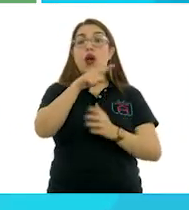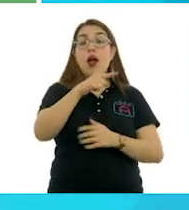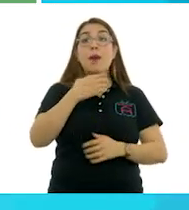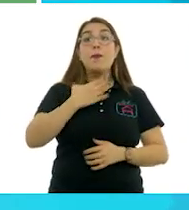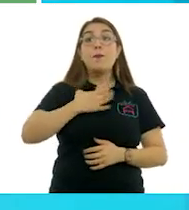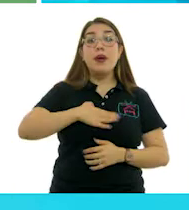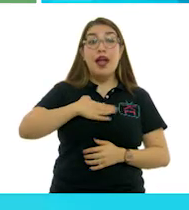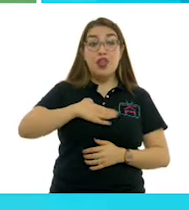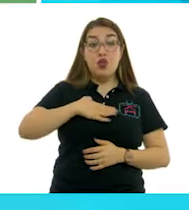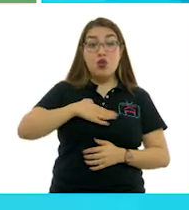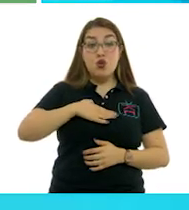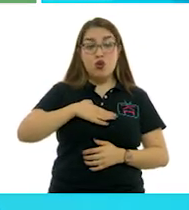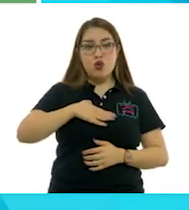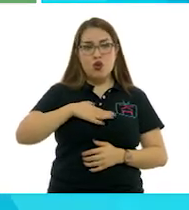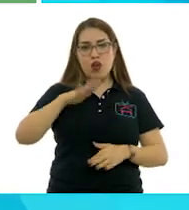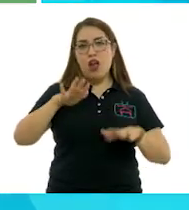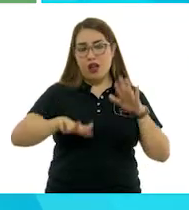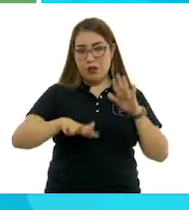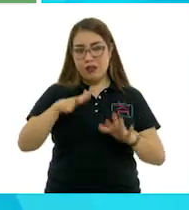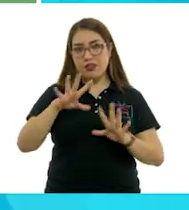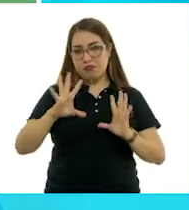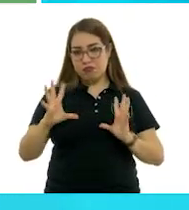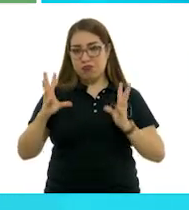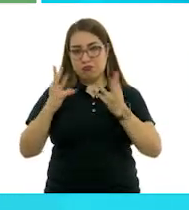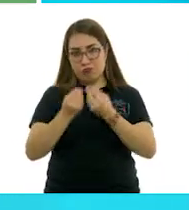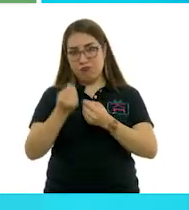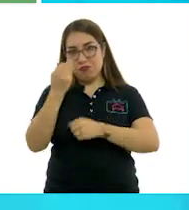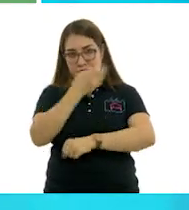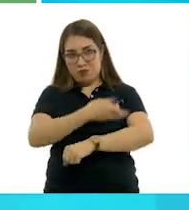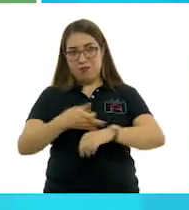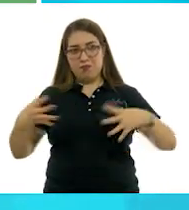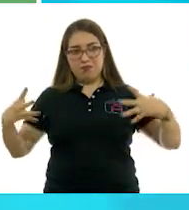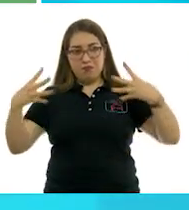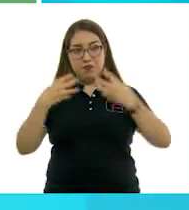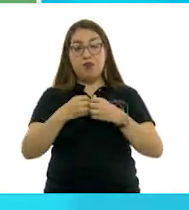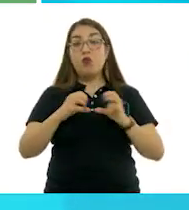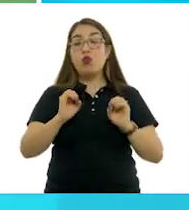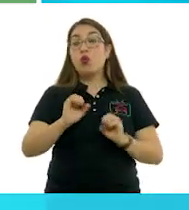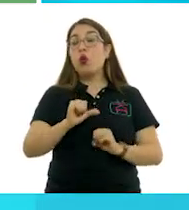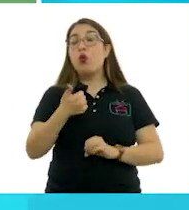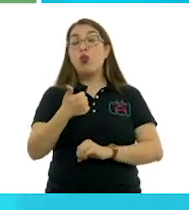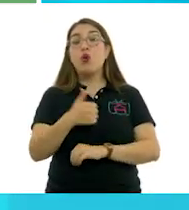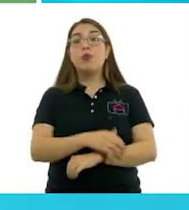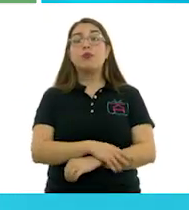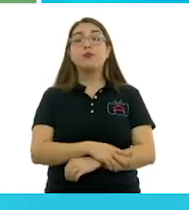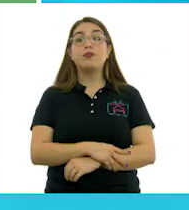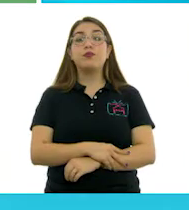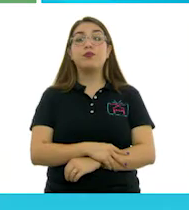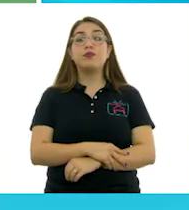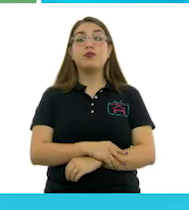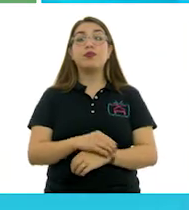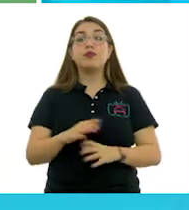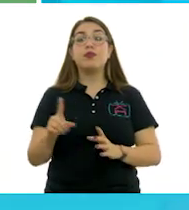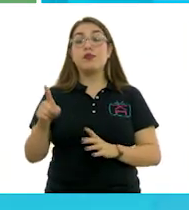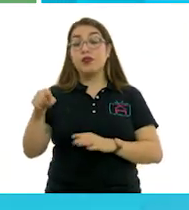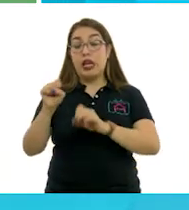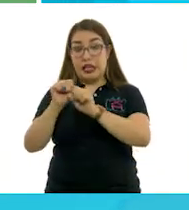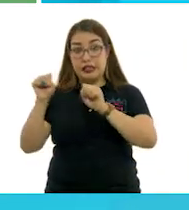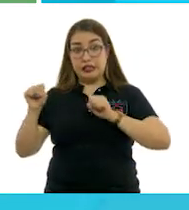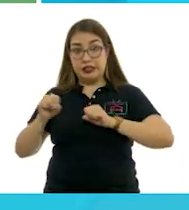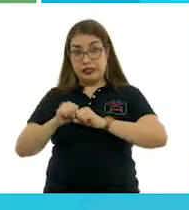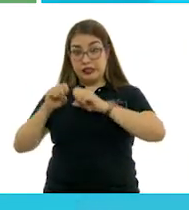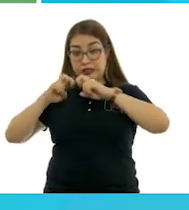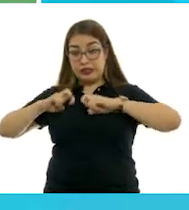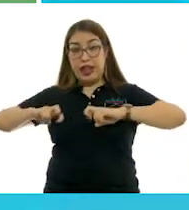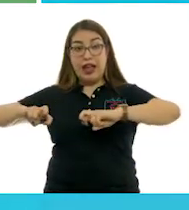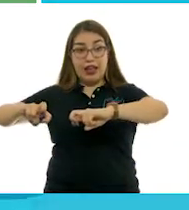que a veces lo compartimos en la casa, ¿verdad?, con nuestra familia. Otro espacio puede ser la sala. ¿O